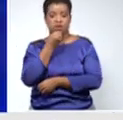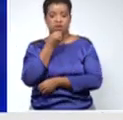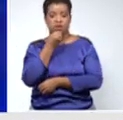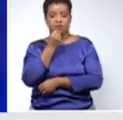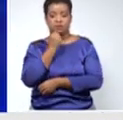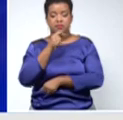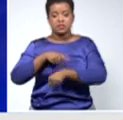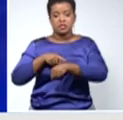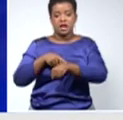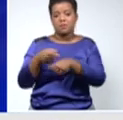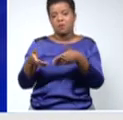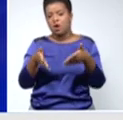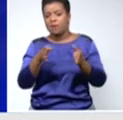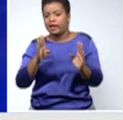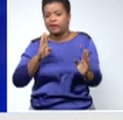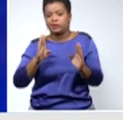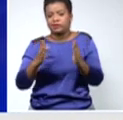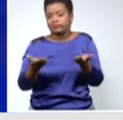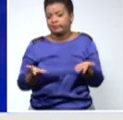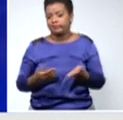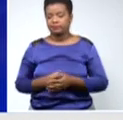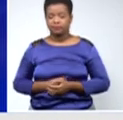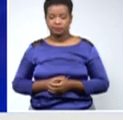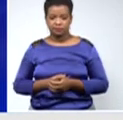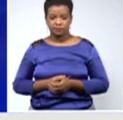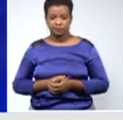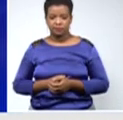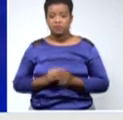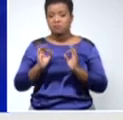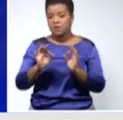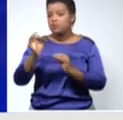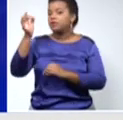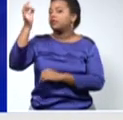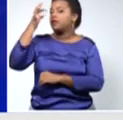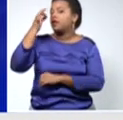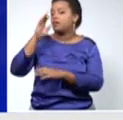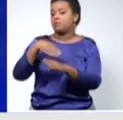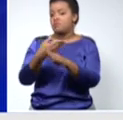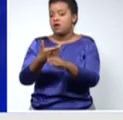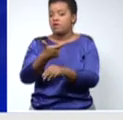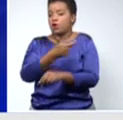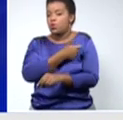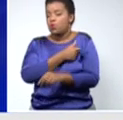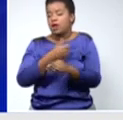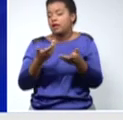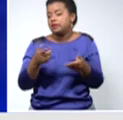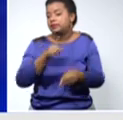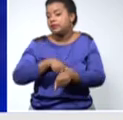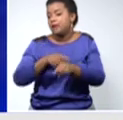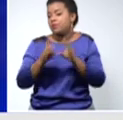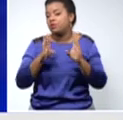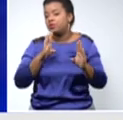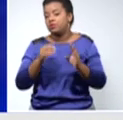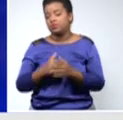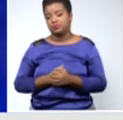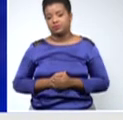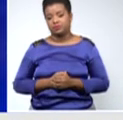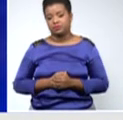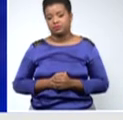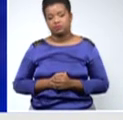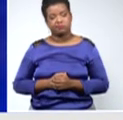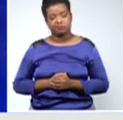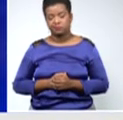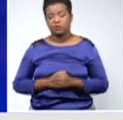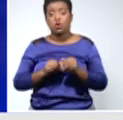conocemos? Exactamente. Que se aplica el nasalferón a la aplicación de la vacuna. Se selecciona sin que tenga aplicación de nasalferón.